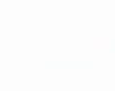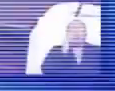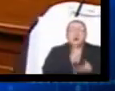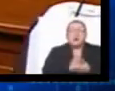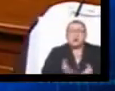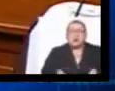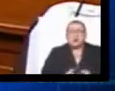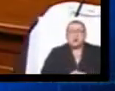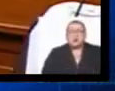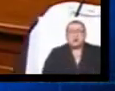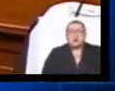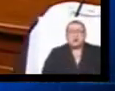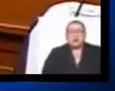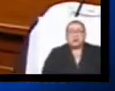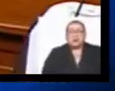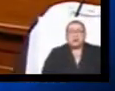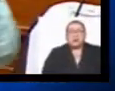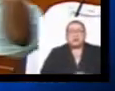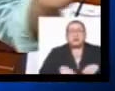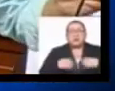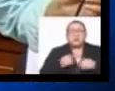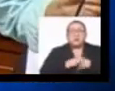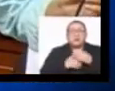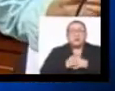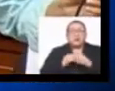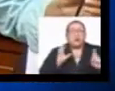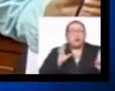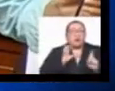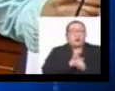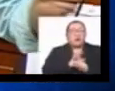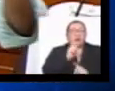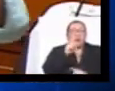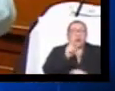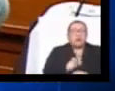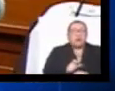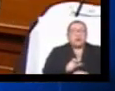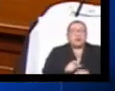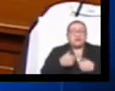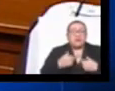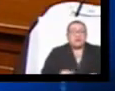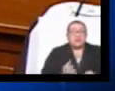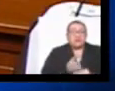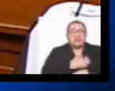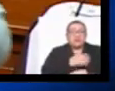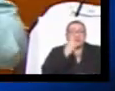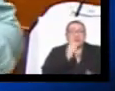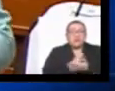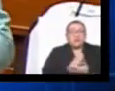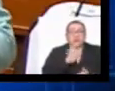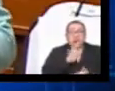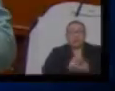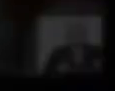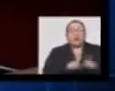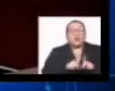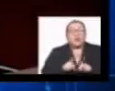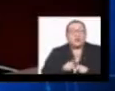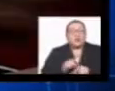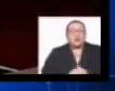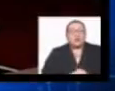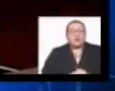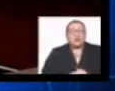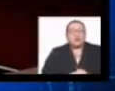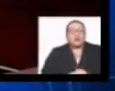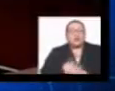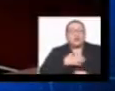en organismos públicos descentralizados en superintendencias Entonces debería haber una especie de